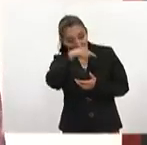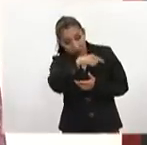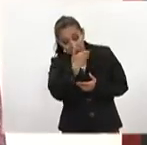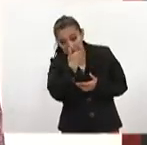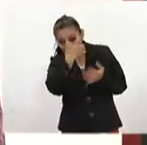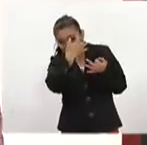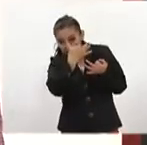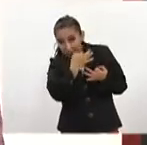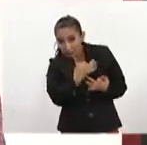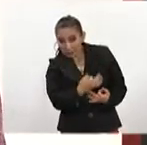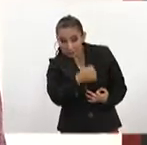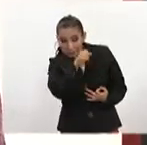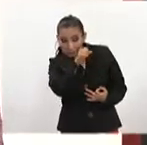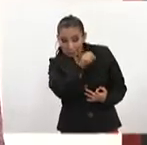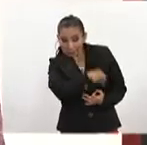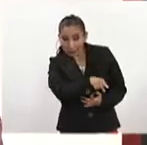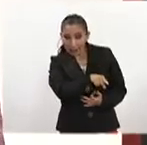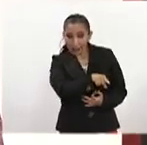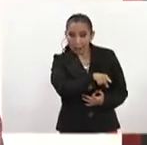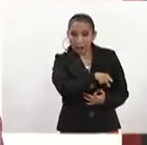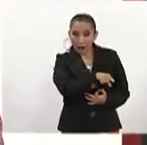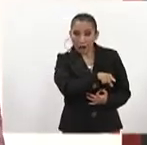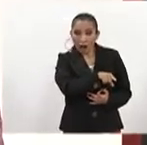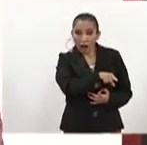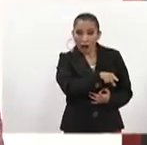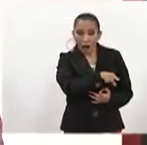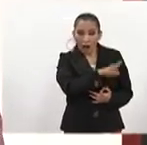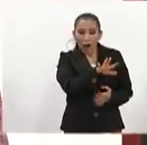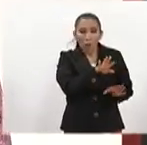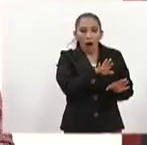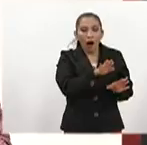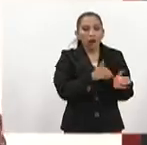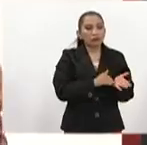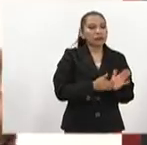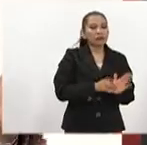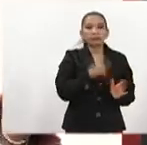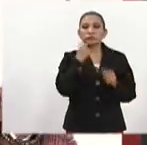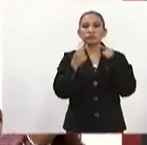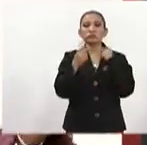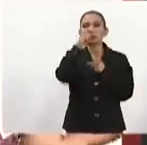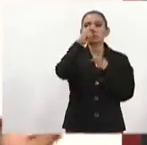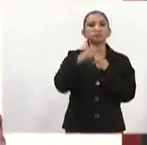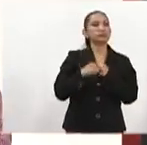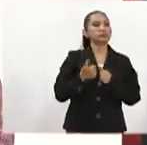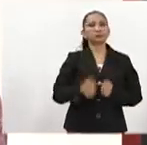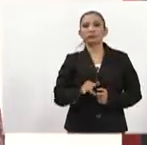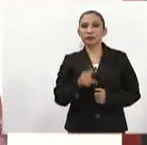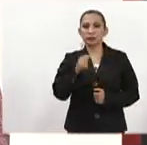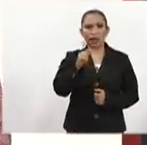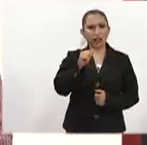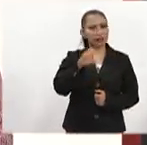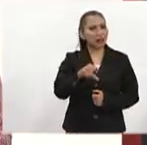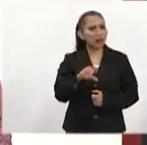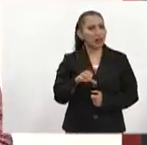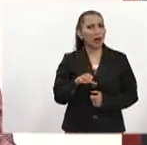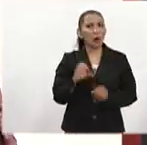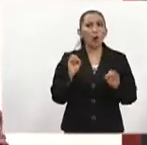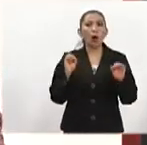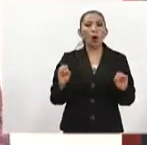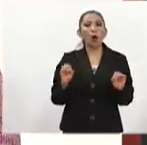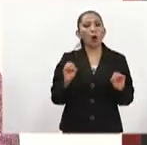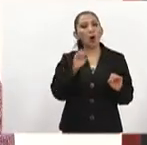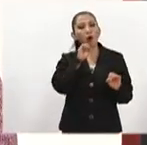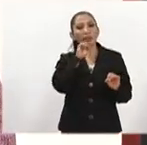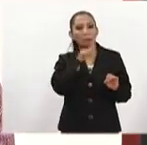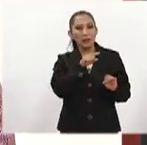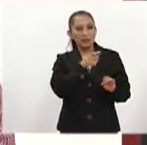sea parte o formas para negociar un tratado de esta envergadura como es el Telecán? ¿O es